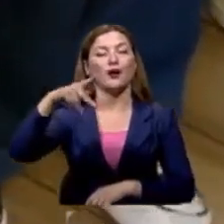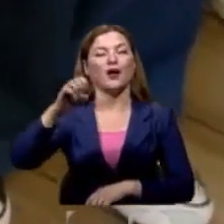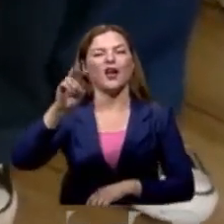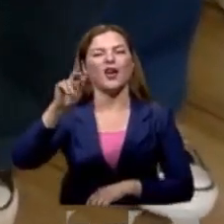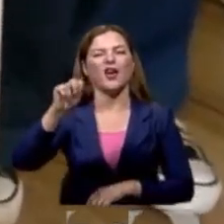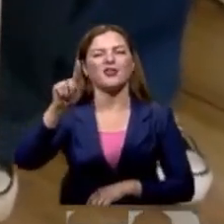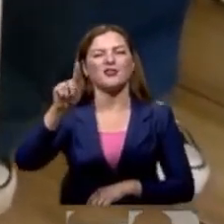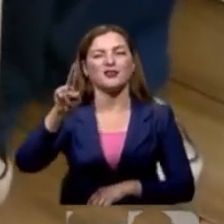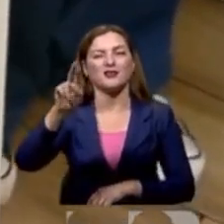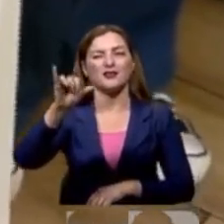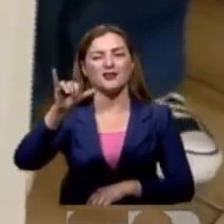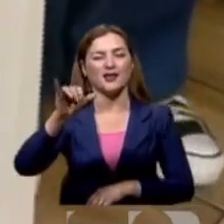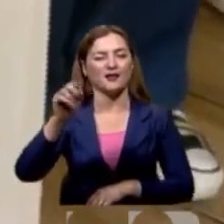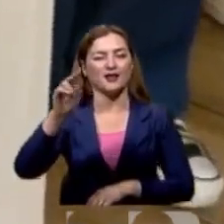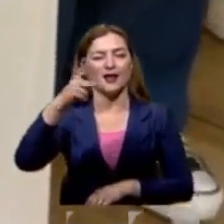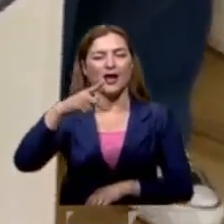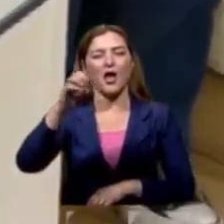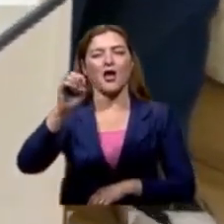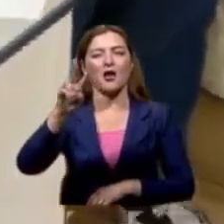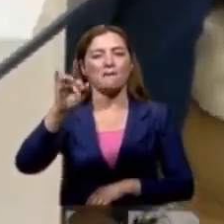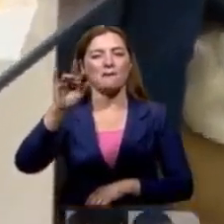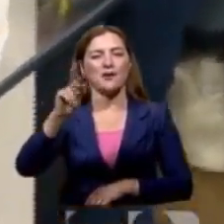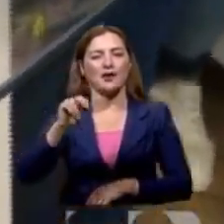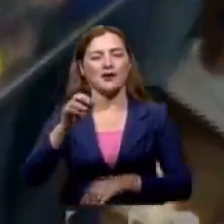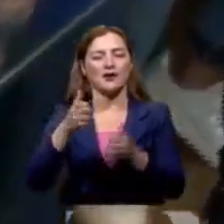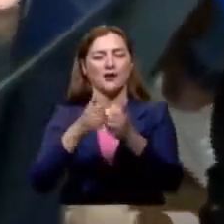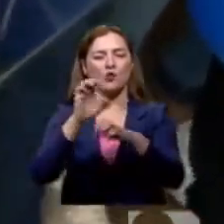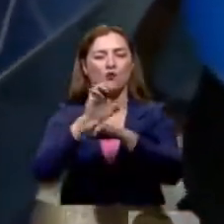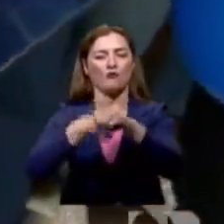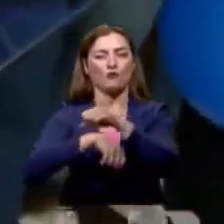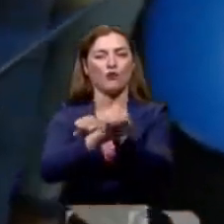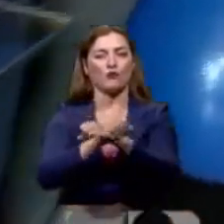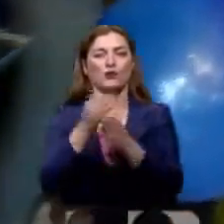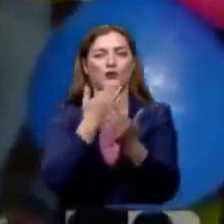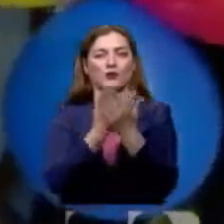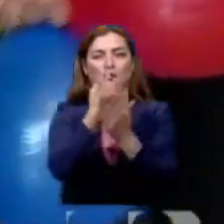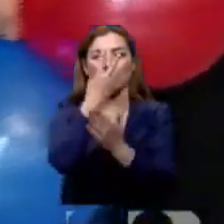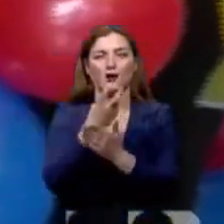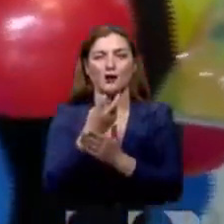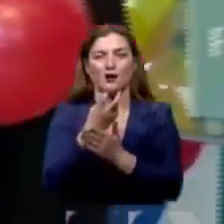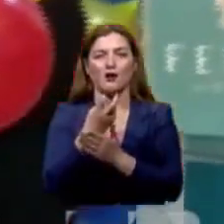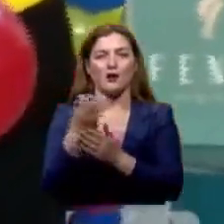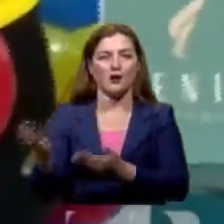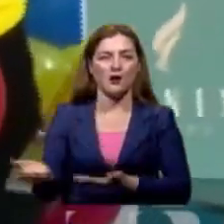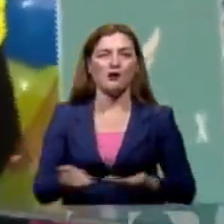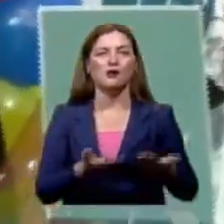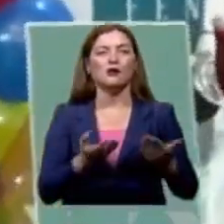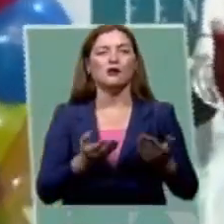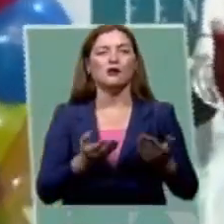altas velocidades y los peatones tienen que sortear los vehículos para cruzar. A la occidental, entonces los carros no pueden ir